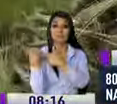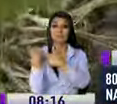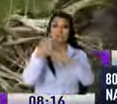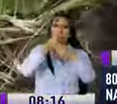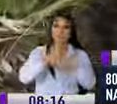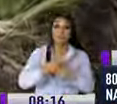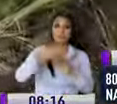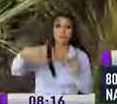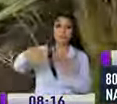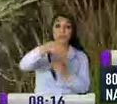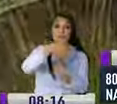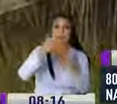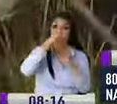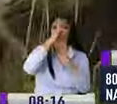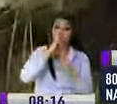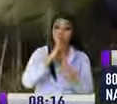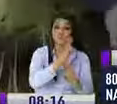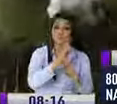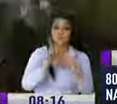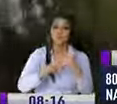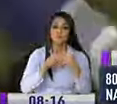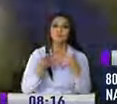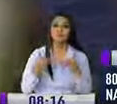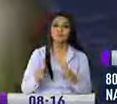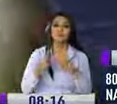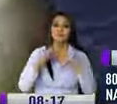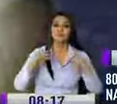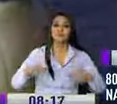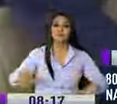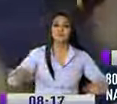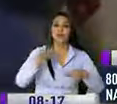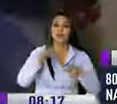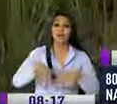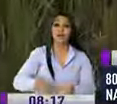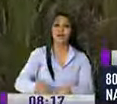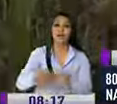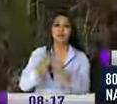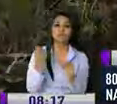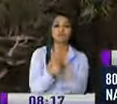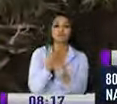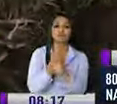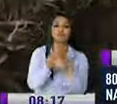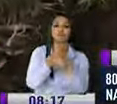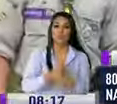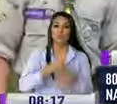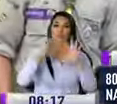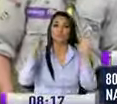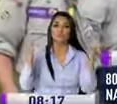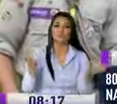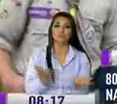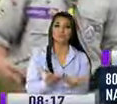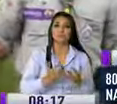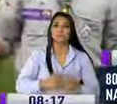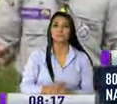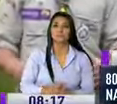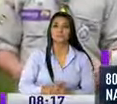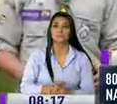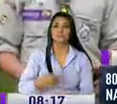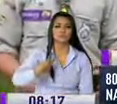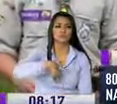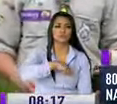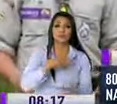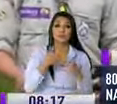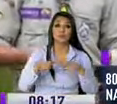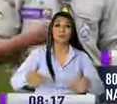el ambiente y el aseguramiento de las fuentes naturales de agua, trabajan para cuidar el planeta. Y nosotros queremos llenar todas las